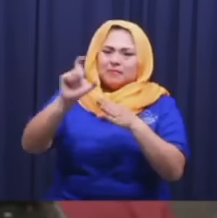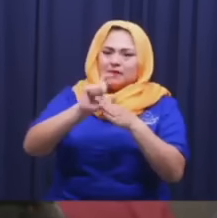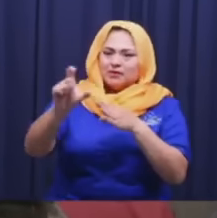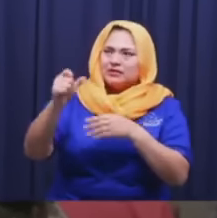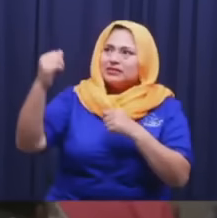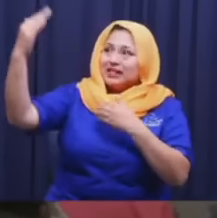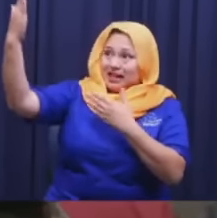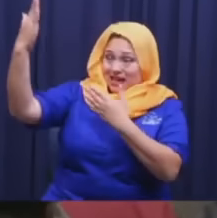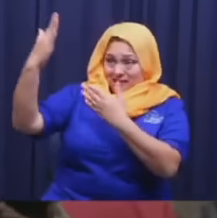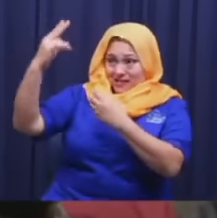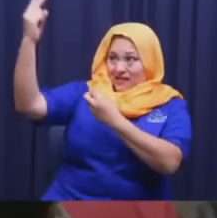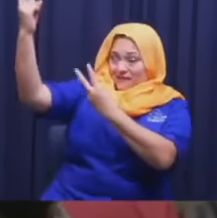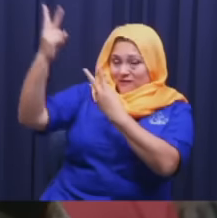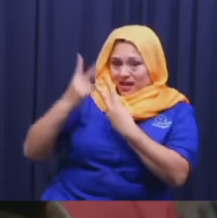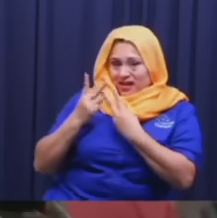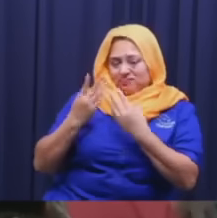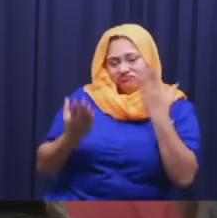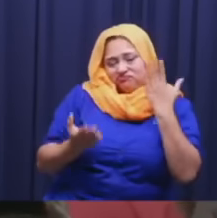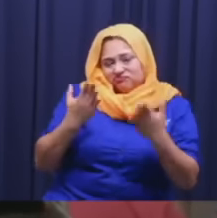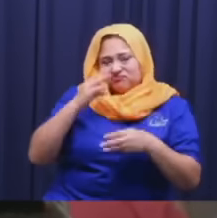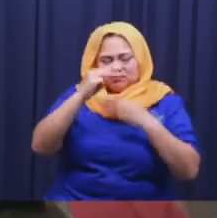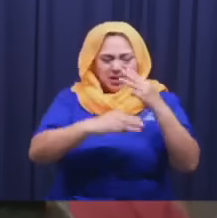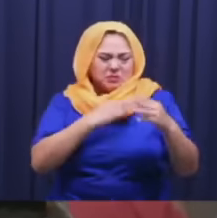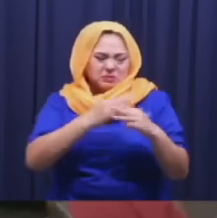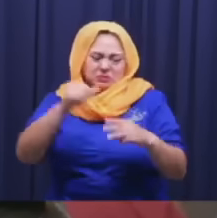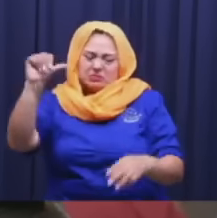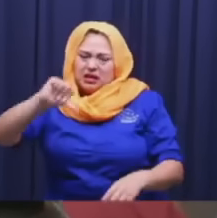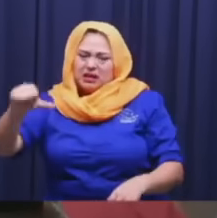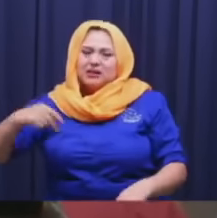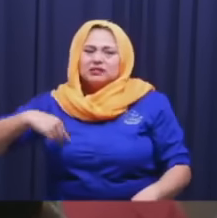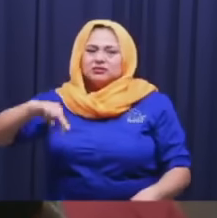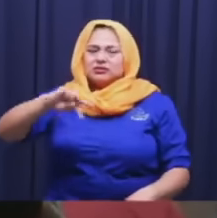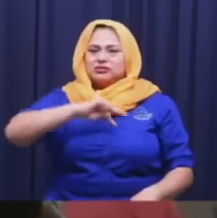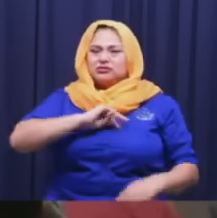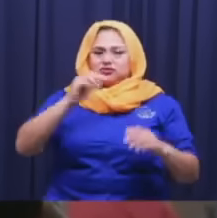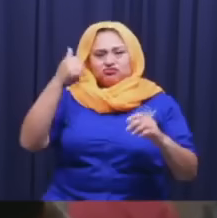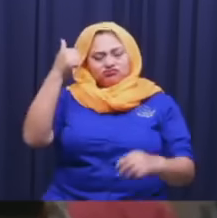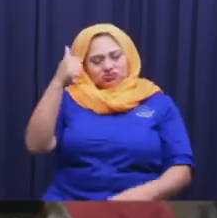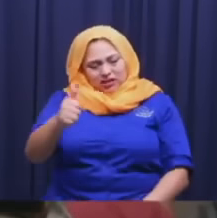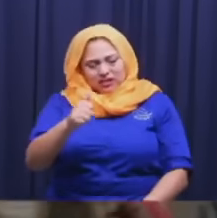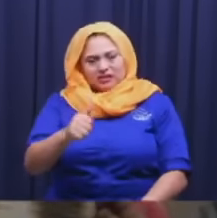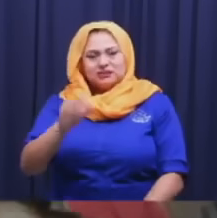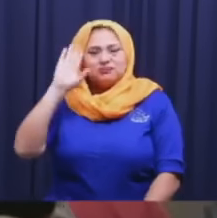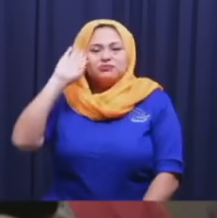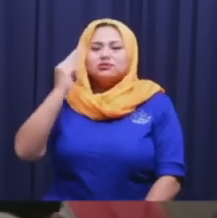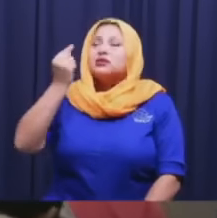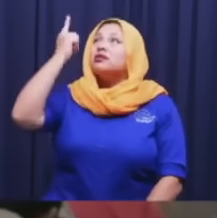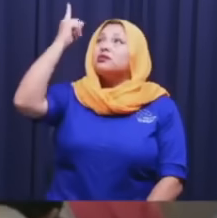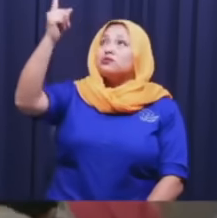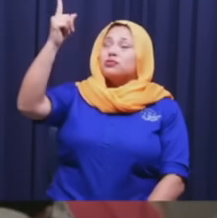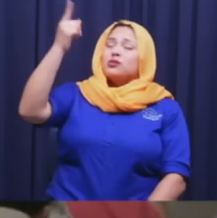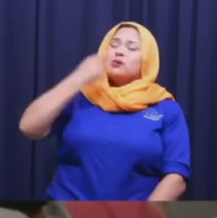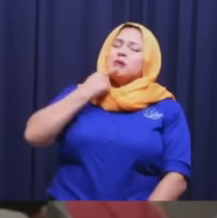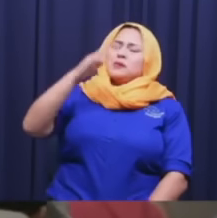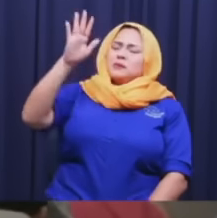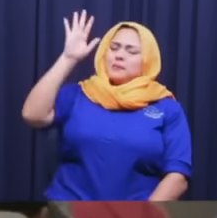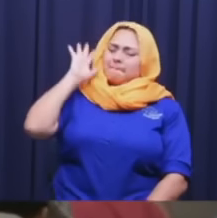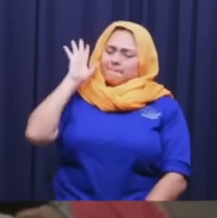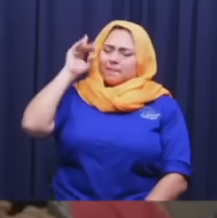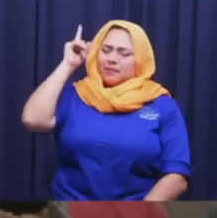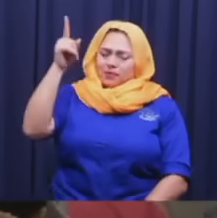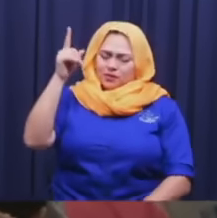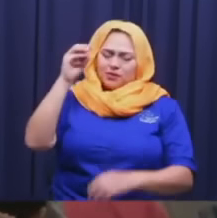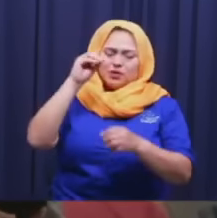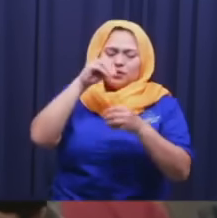se aproximan, aunque para el mundo sean temibles, para nosotros son buenas, porque tú nos has prometido que